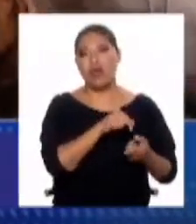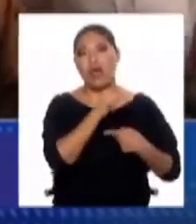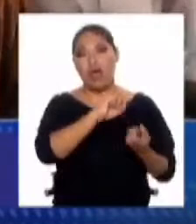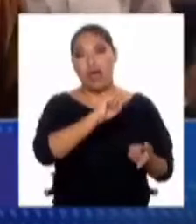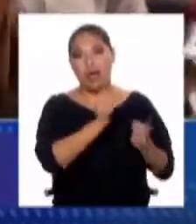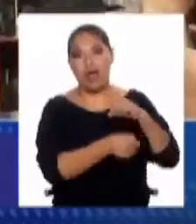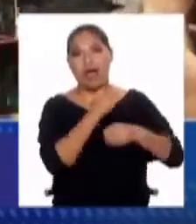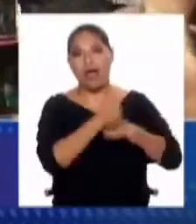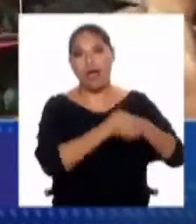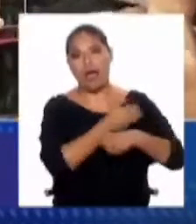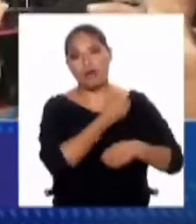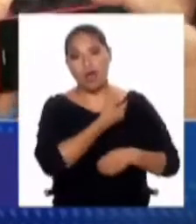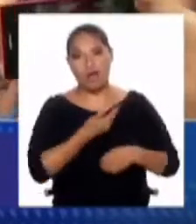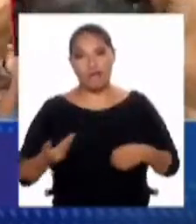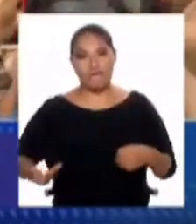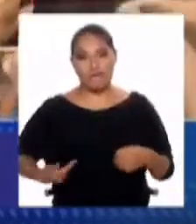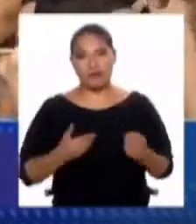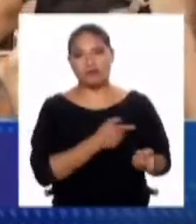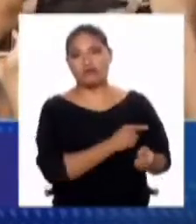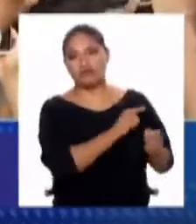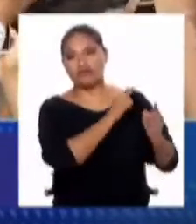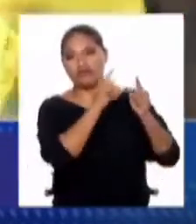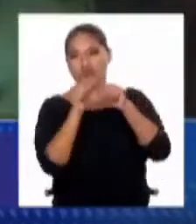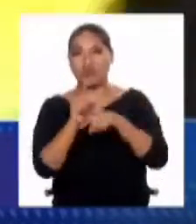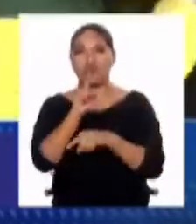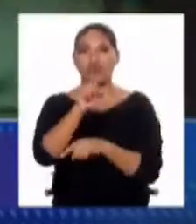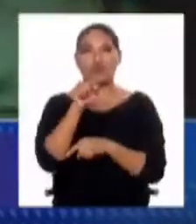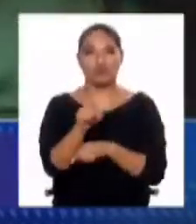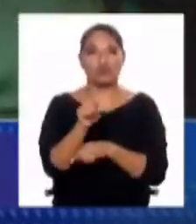con 1.1% de inflación.